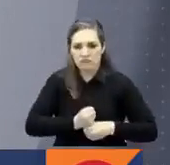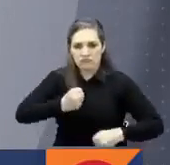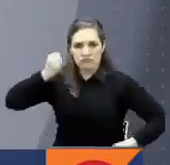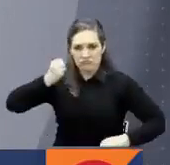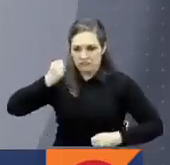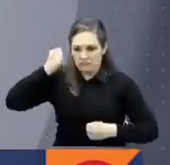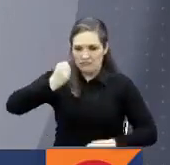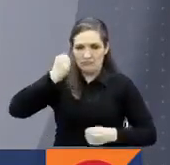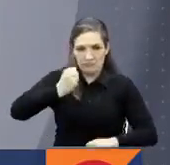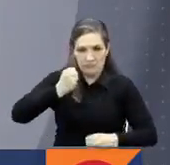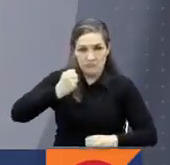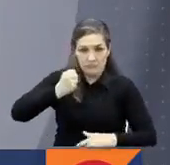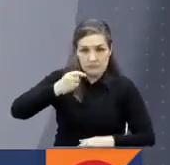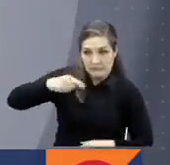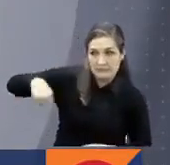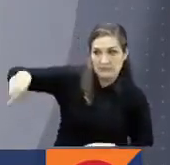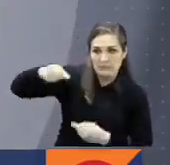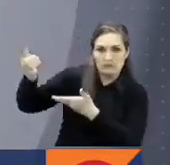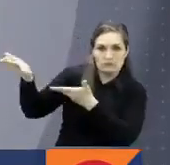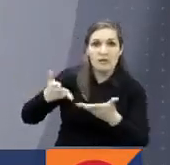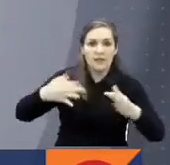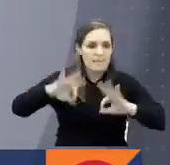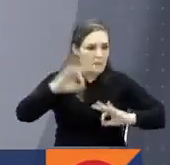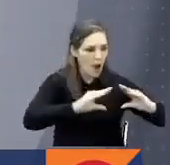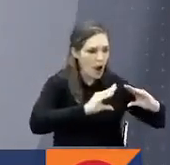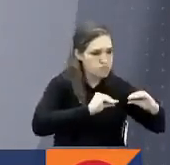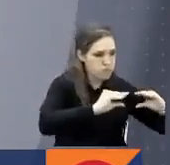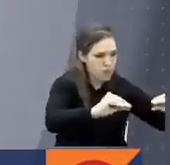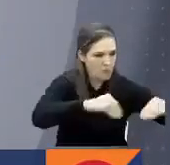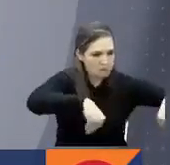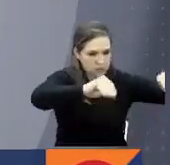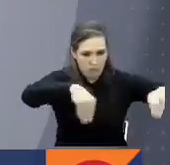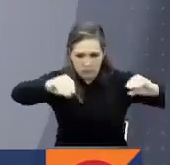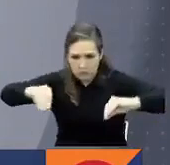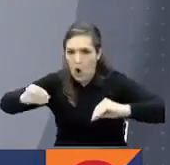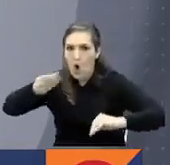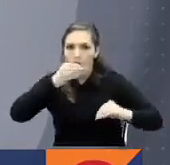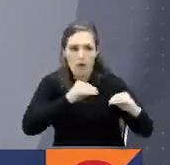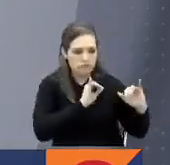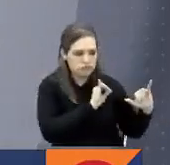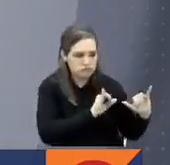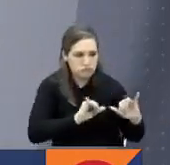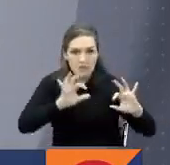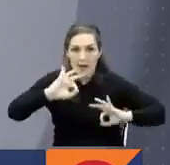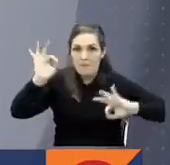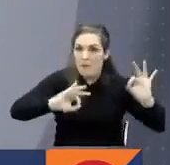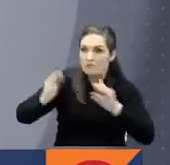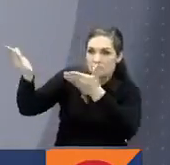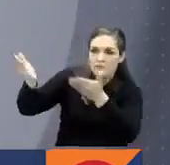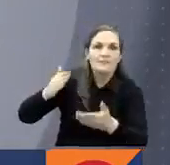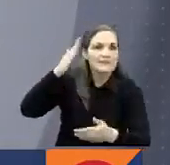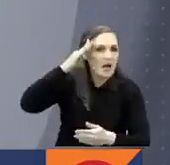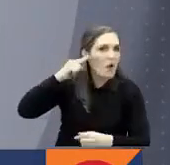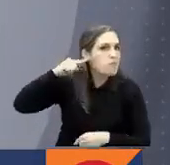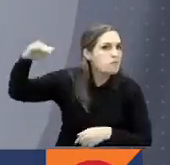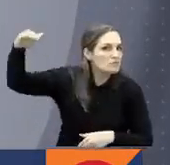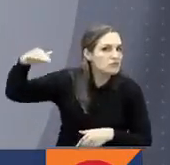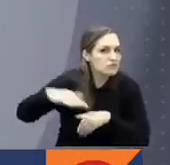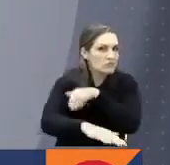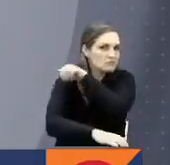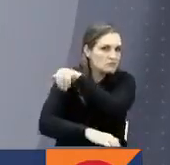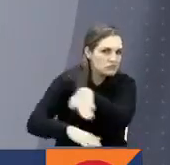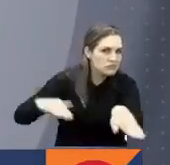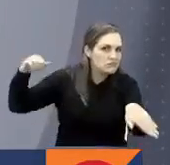ya está siendo adecuado por las autoridades con colchonetas, con alimentos no perecederos y también con elementos de bioseguridad,